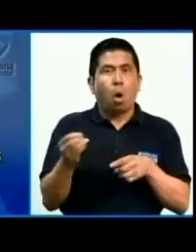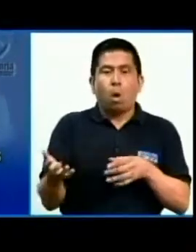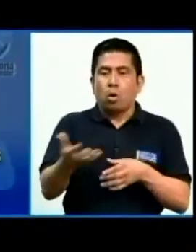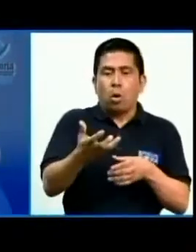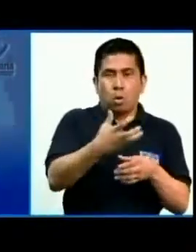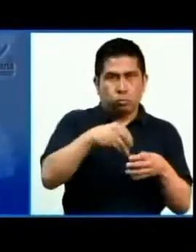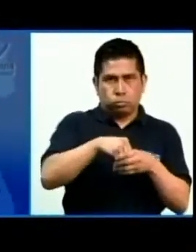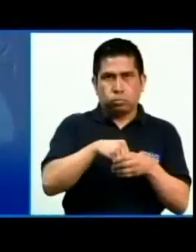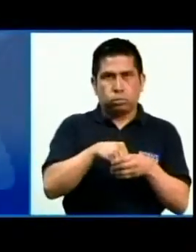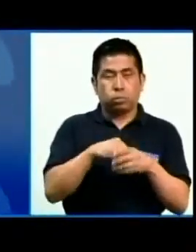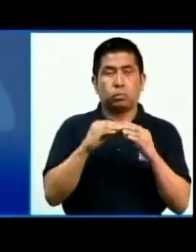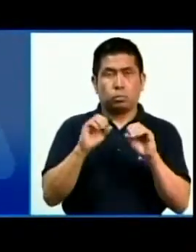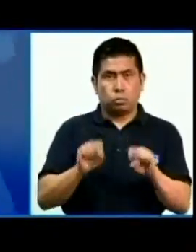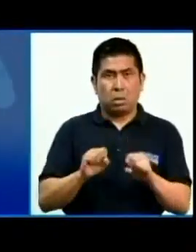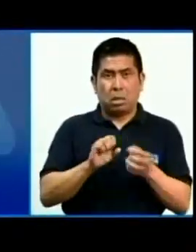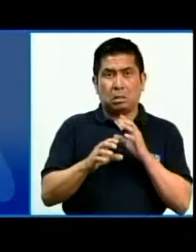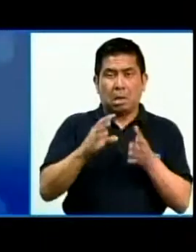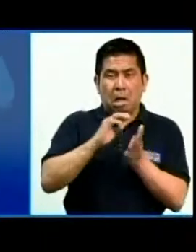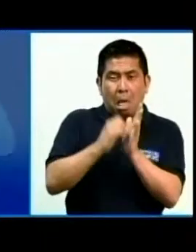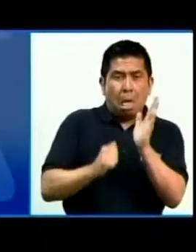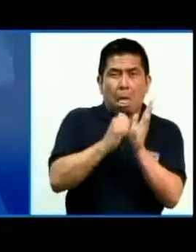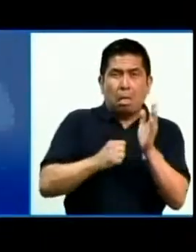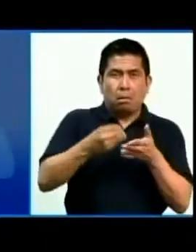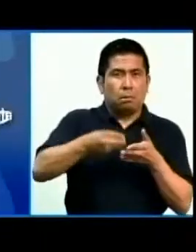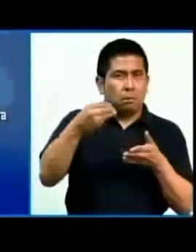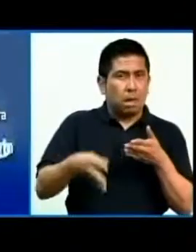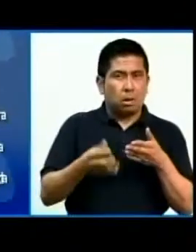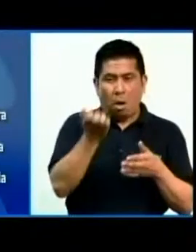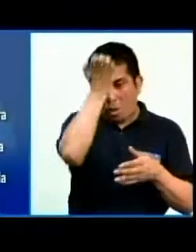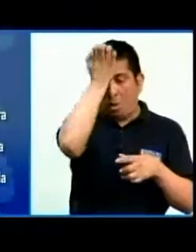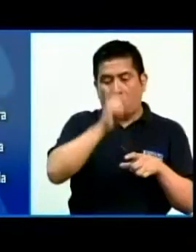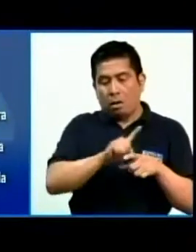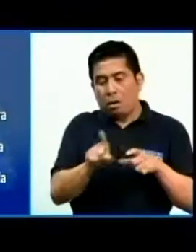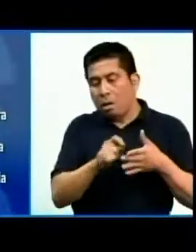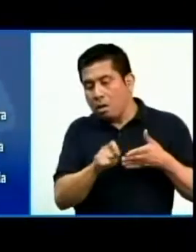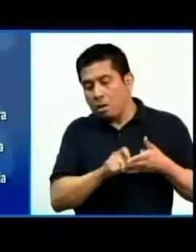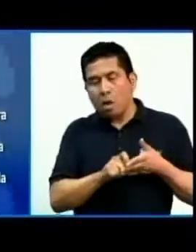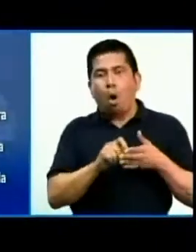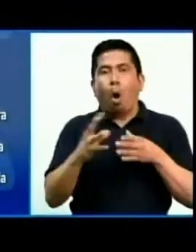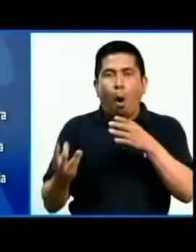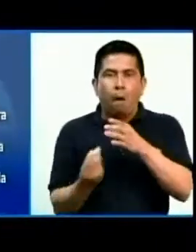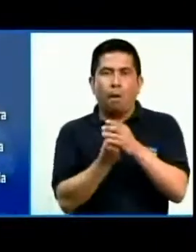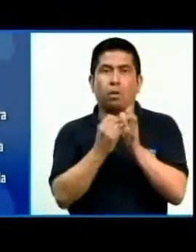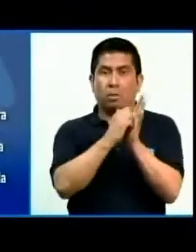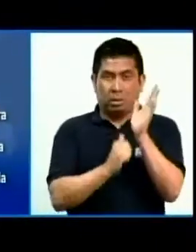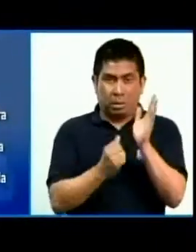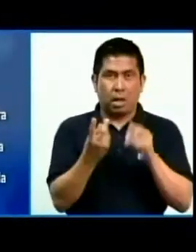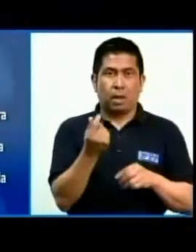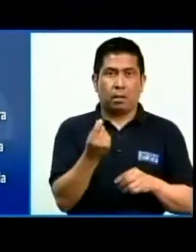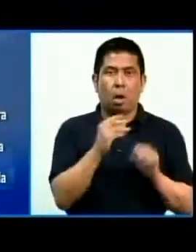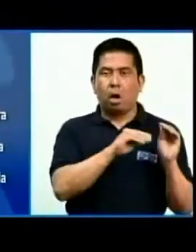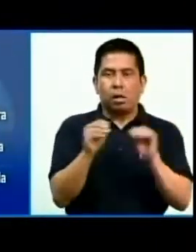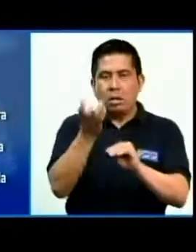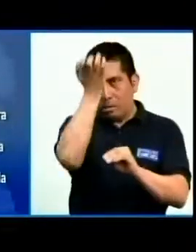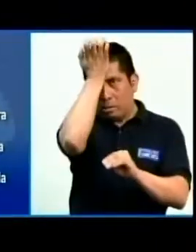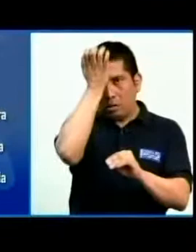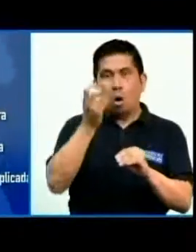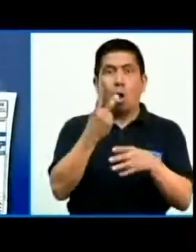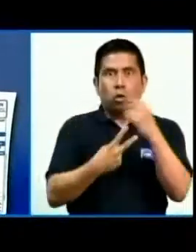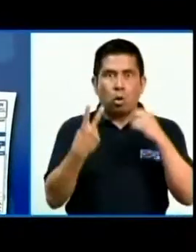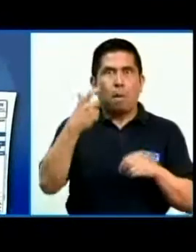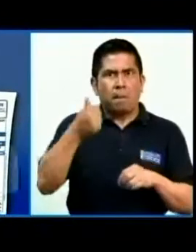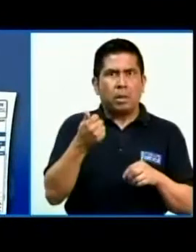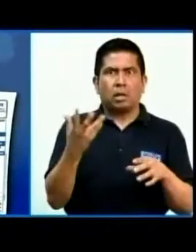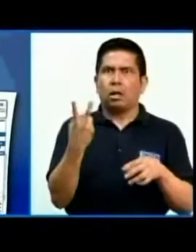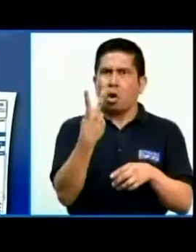servicios y reconexiones. También por cobros indebidos, por error de lectura, cobro sin lectura, tarifa mal aplicada,